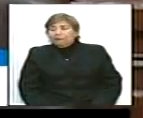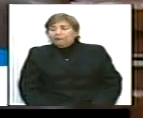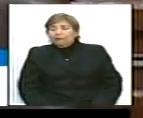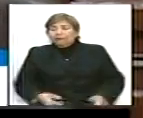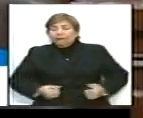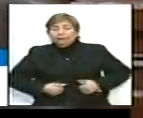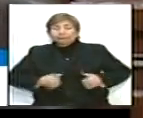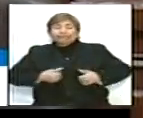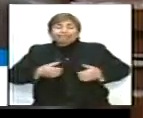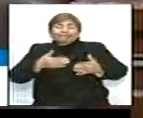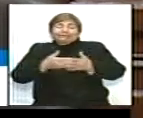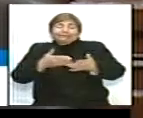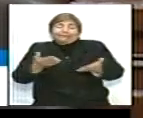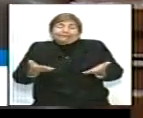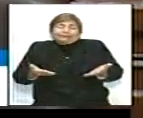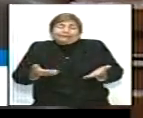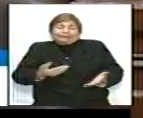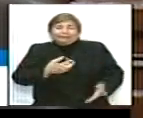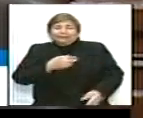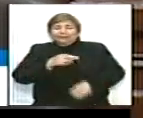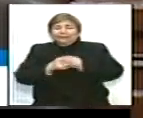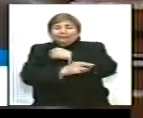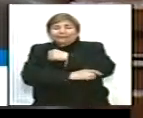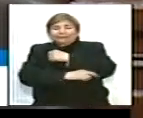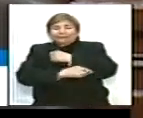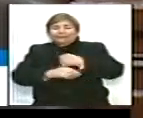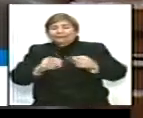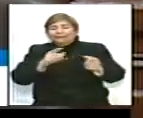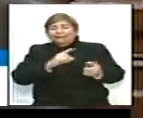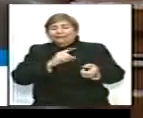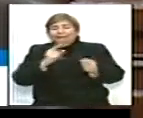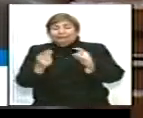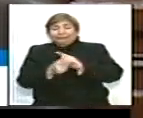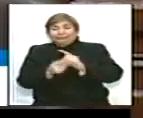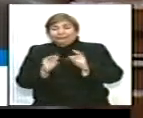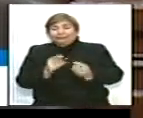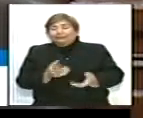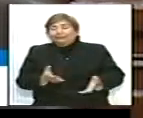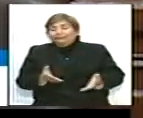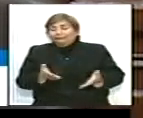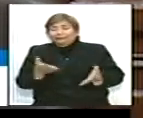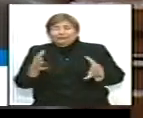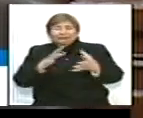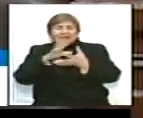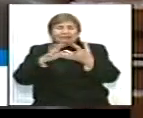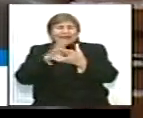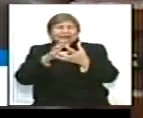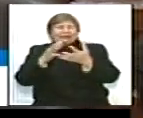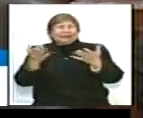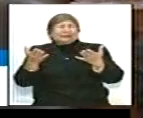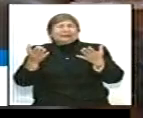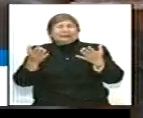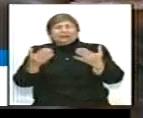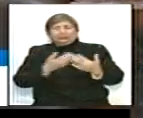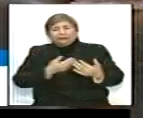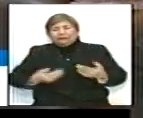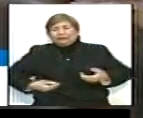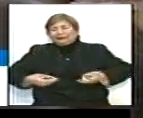vivimos la paradoja de un país que está viviendo el tumulto de un